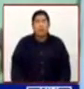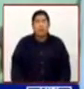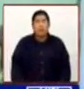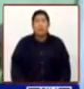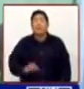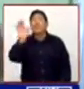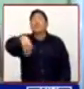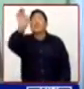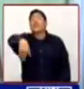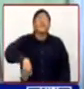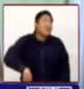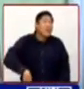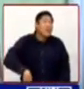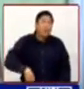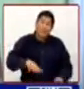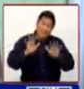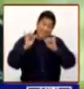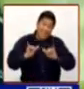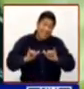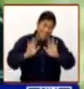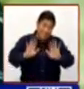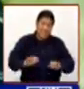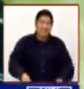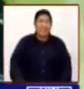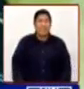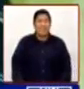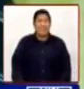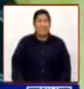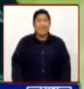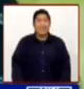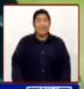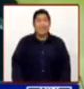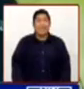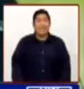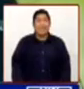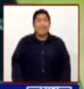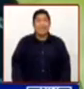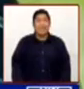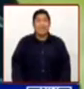Voy yo. Estate quietito, ¿ya?